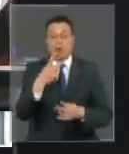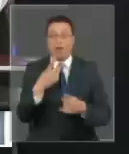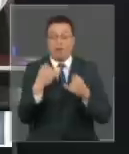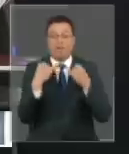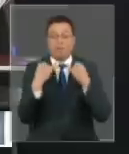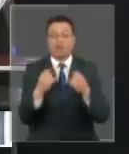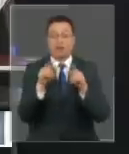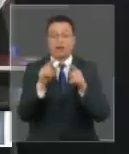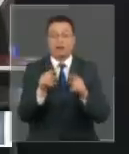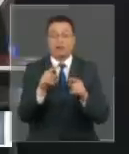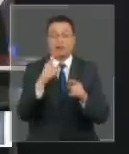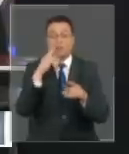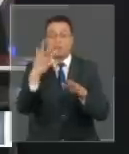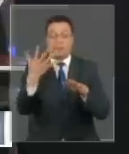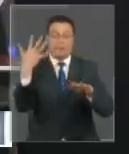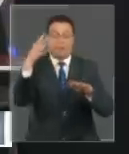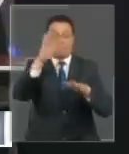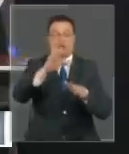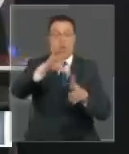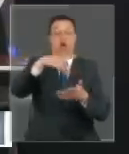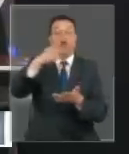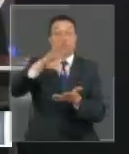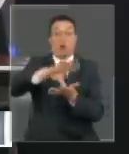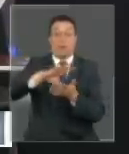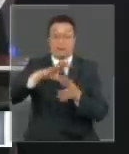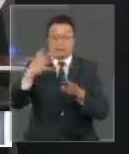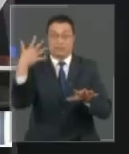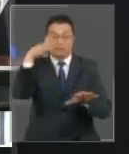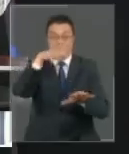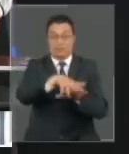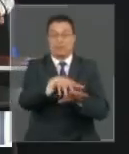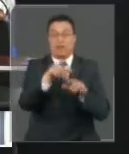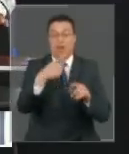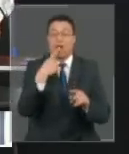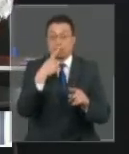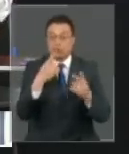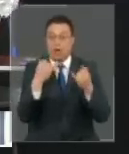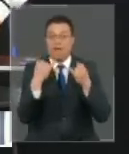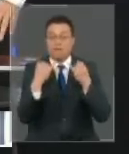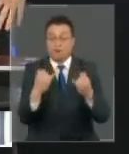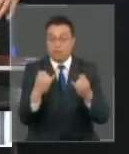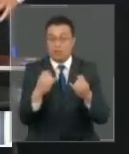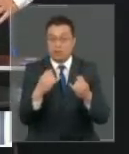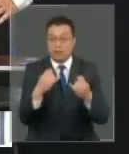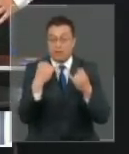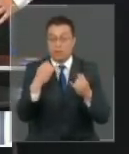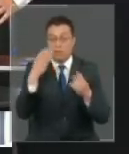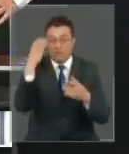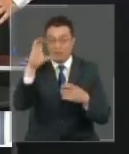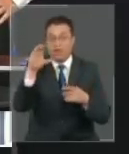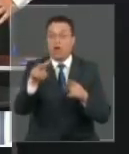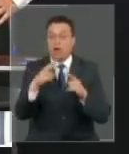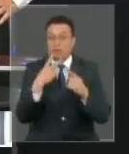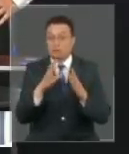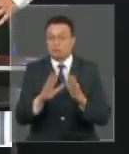sobre todo esto y son los inmigrantes, así que veamos primero una nota que tenemos preparada, introductoria con los inmigrantes y de ahí volvemos con la conversación.